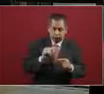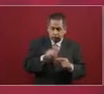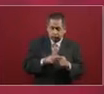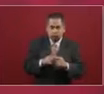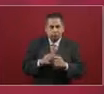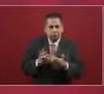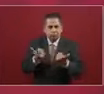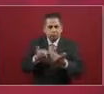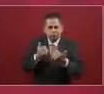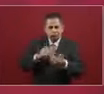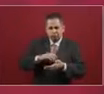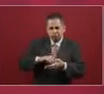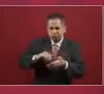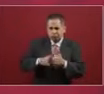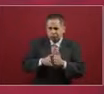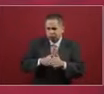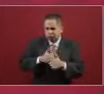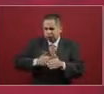Miren,